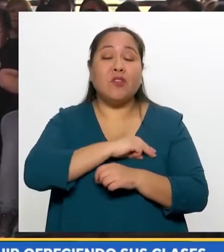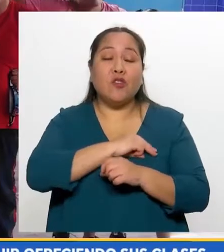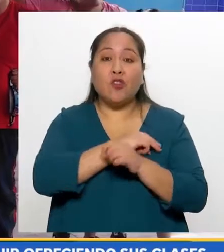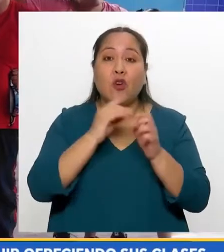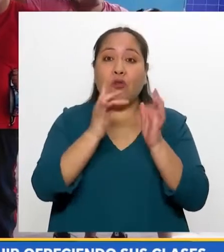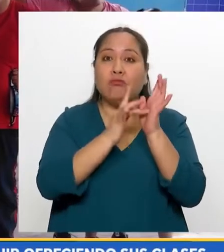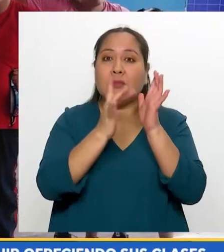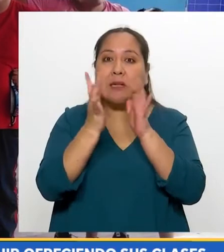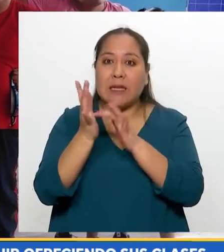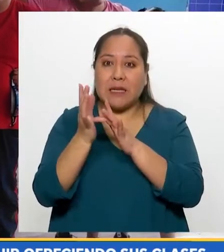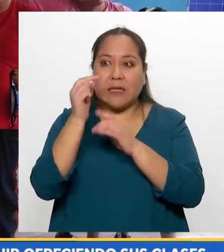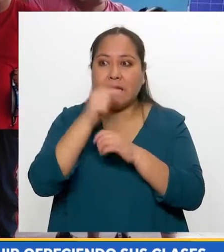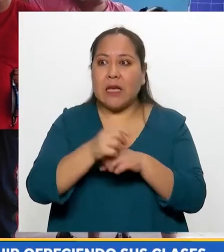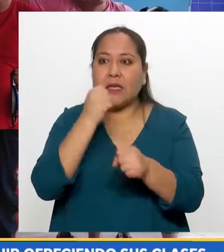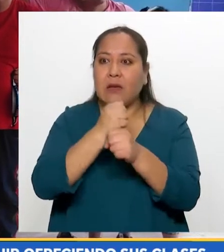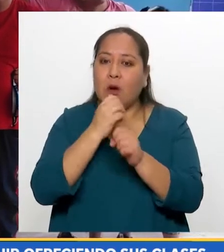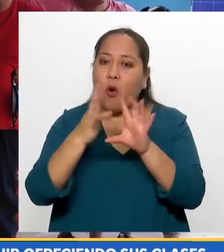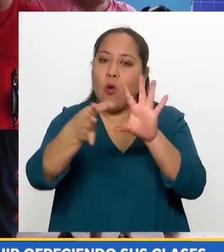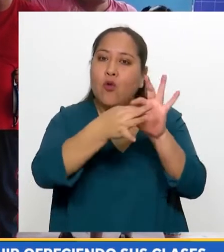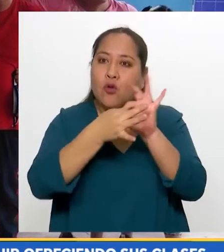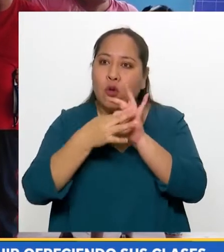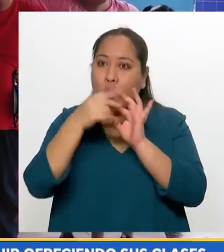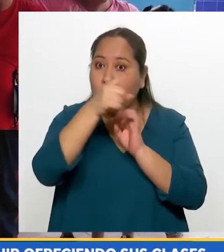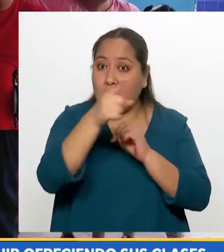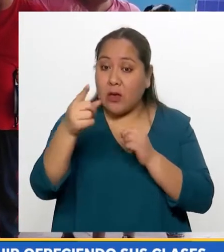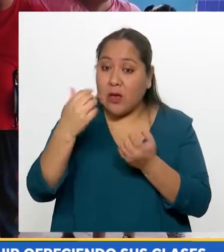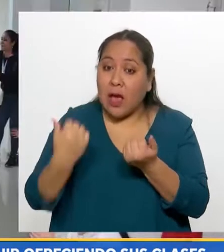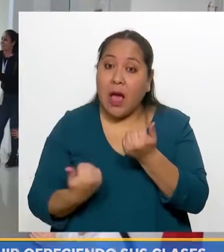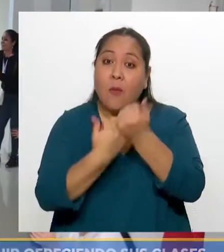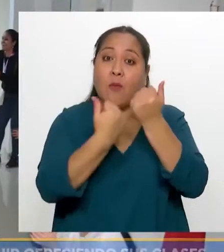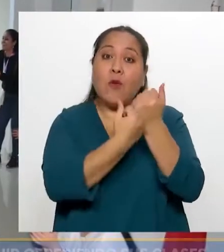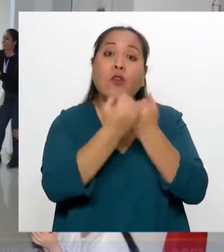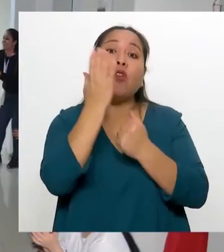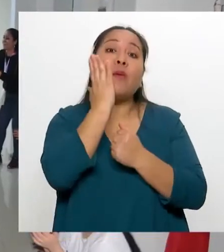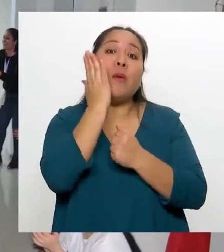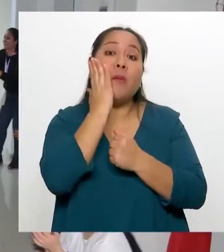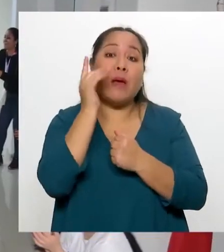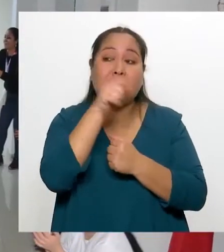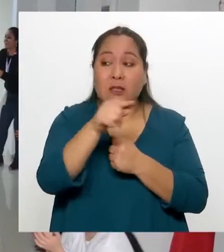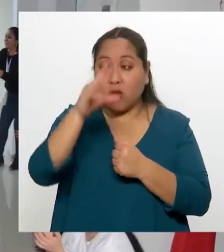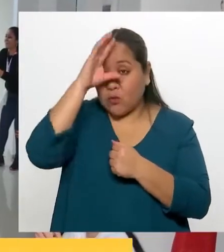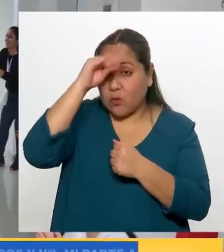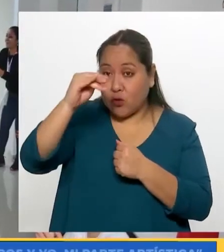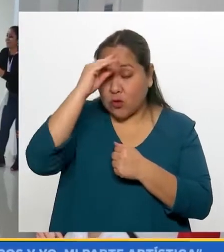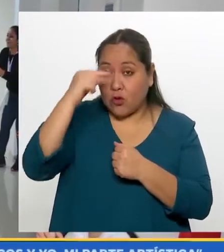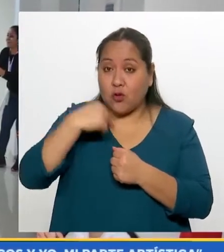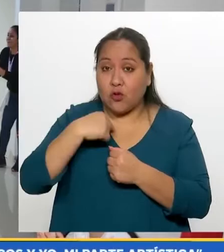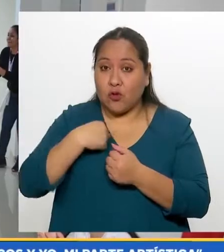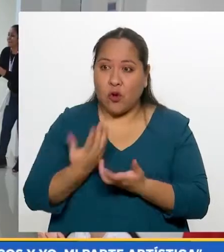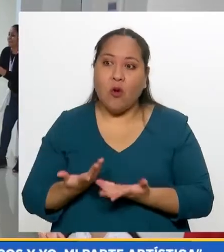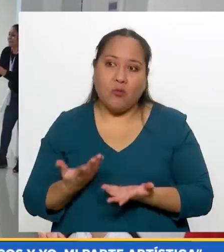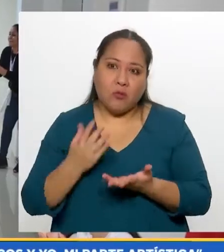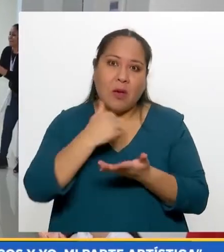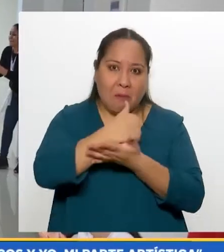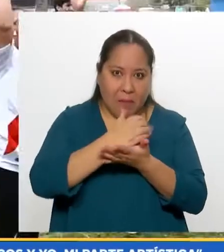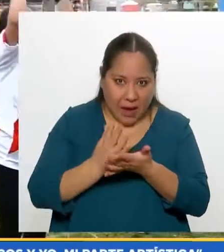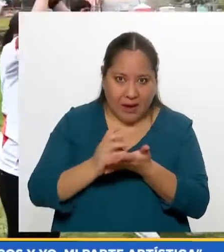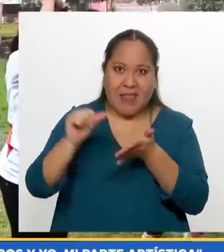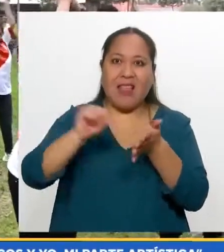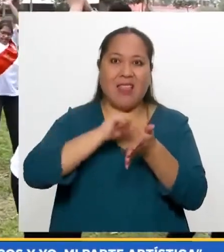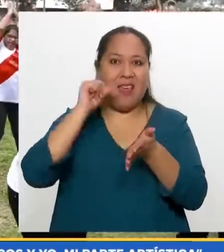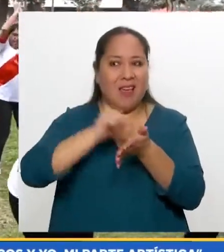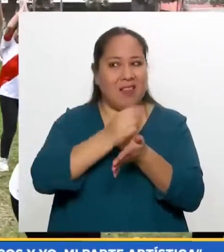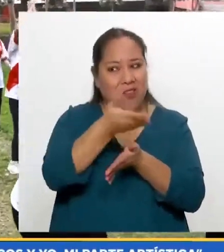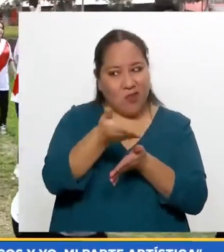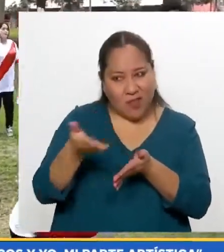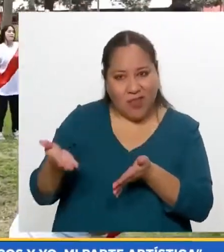de su espacio, ¿no? Y estamos trabajando en alianza con ellos. Ellos brindan el apoyo a las madres de estos chicos y yo brindo mi parte artística con ellos.